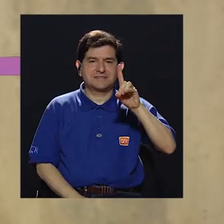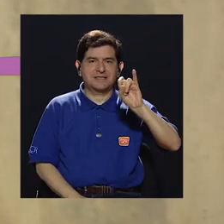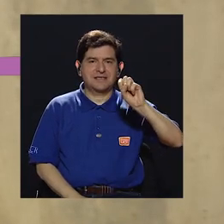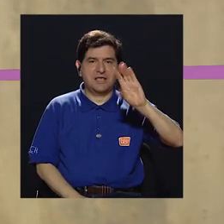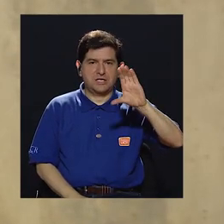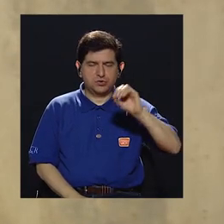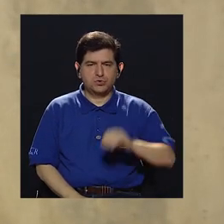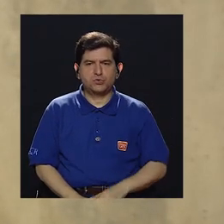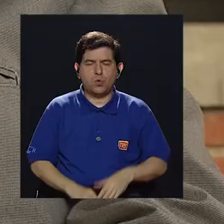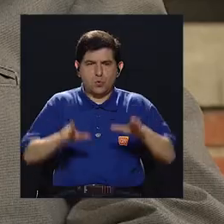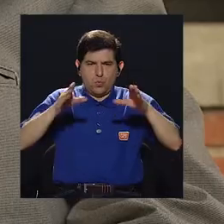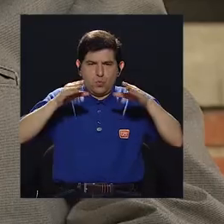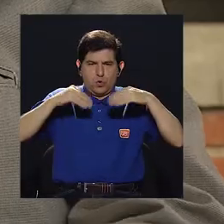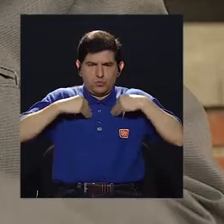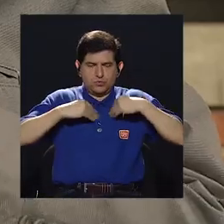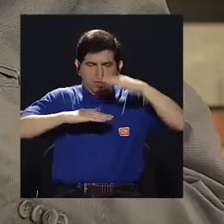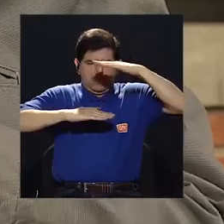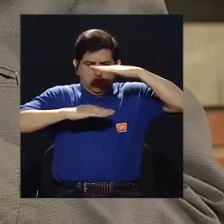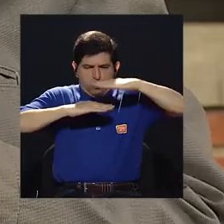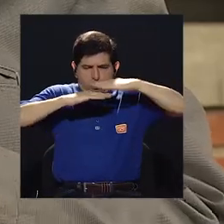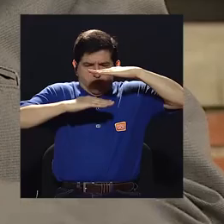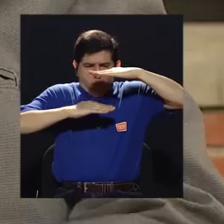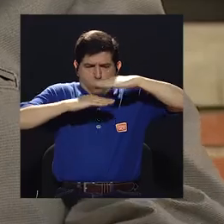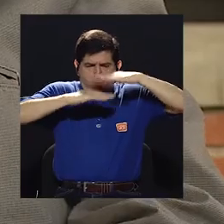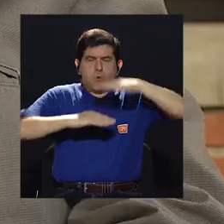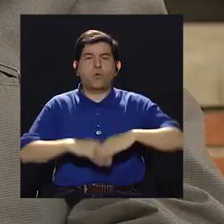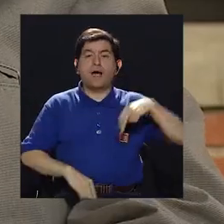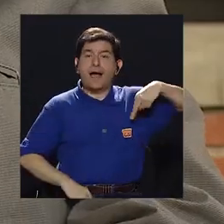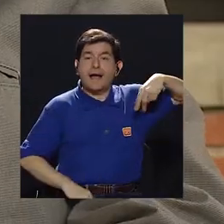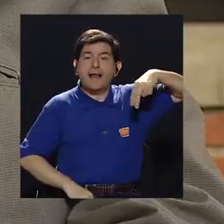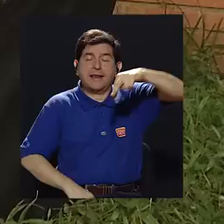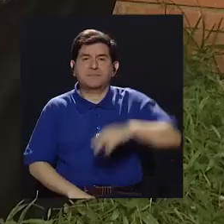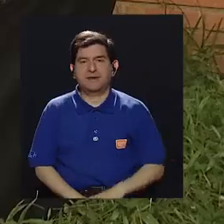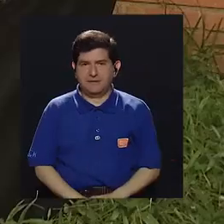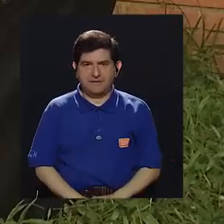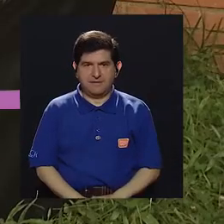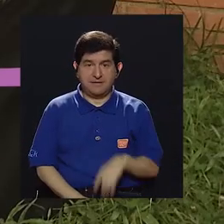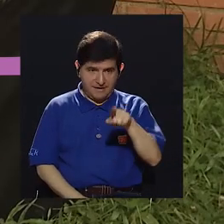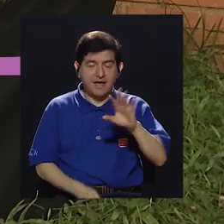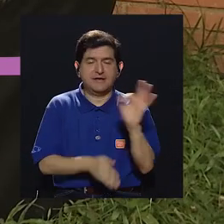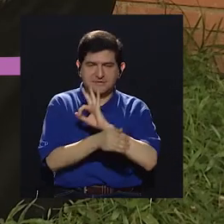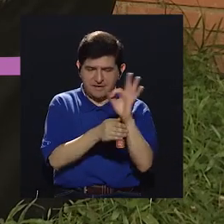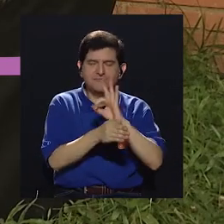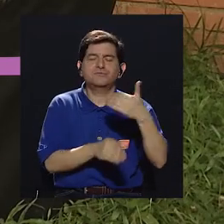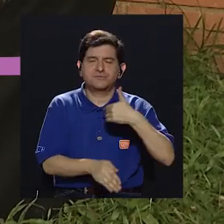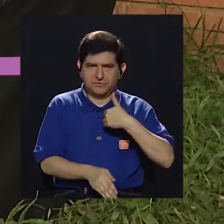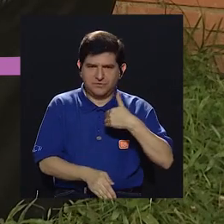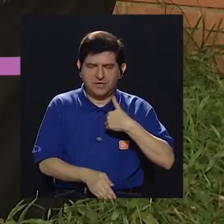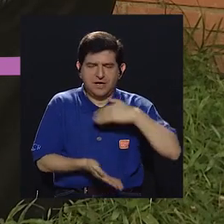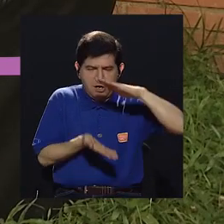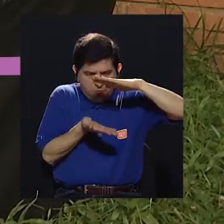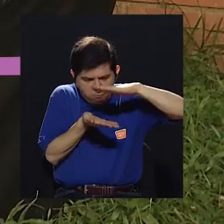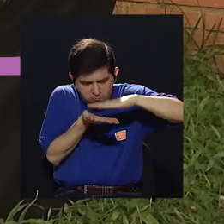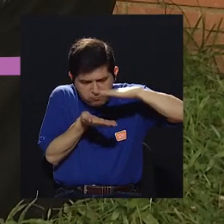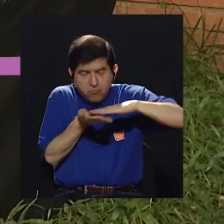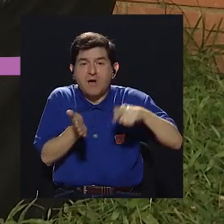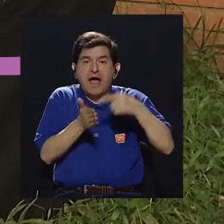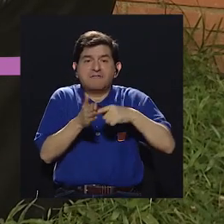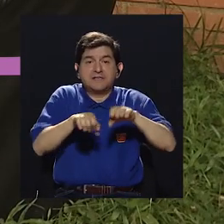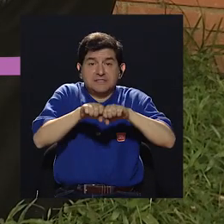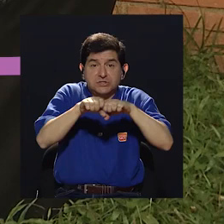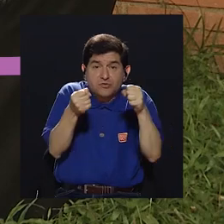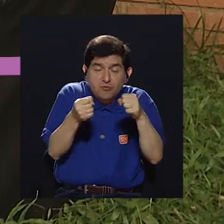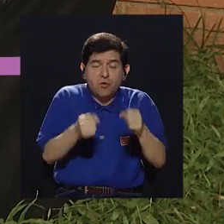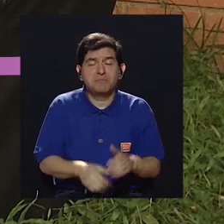básicamente lo que hace es absorber la compensación para que uno pueda caminar. Es como un amortiguador. Es como un amortiguador, exactamente. A veces eso se rompe